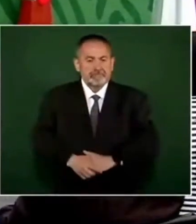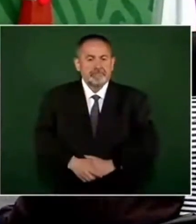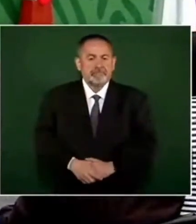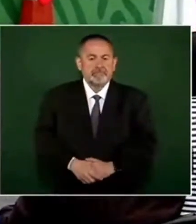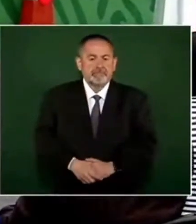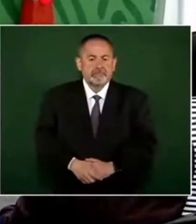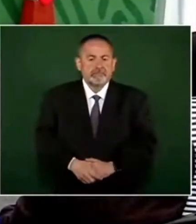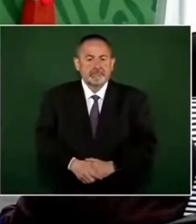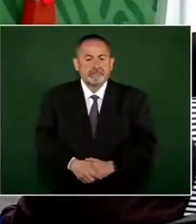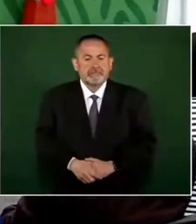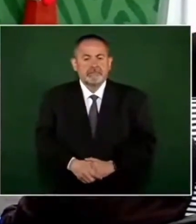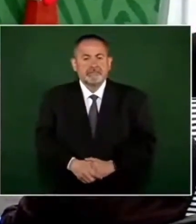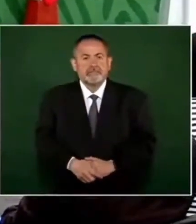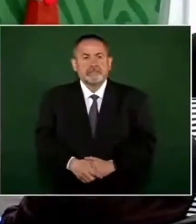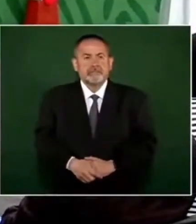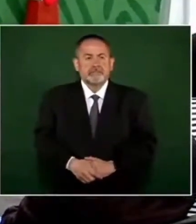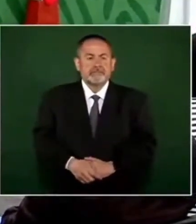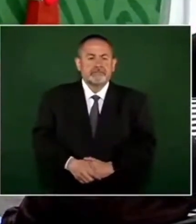¿Por qué?